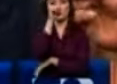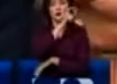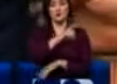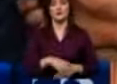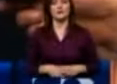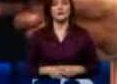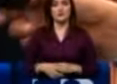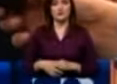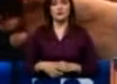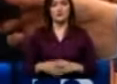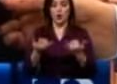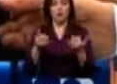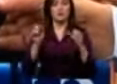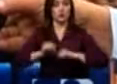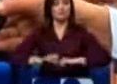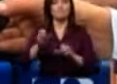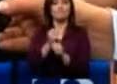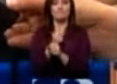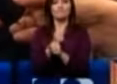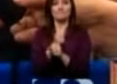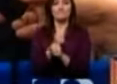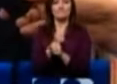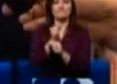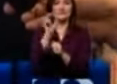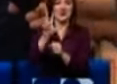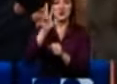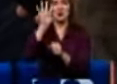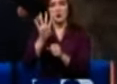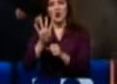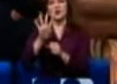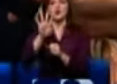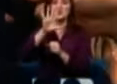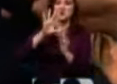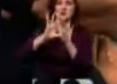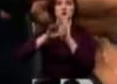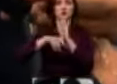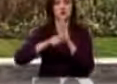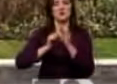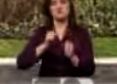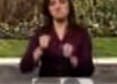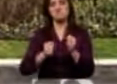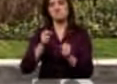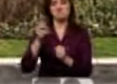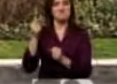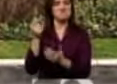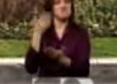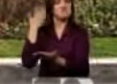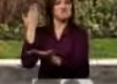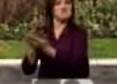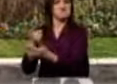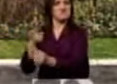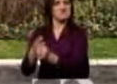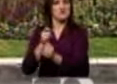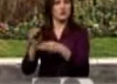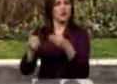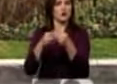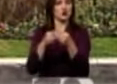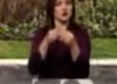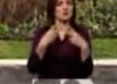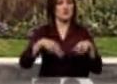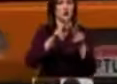un vehículo. Hoy se puede hacer el mismo recorrido en 3, 4, máximo 5 minutos. La inversión de este intercambiador alcanza los